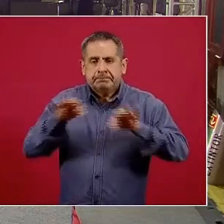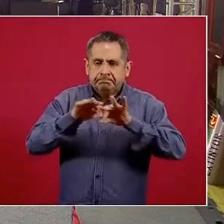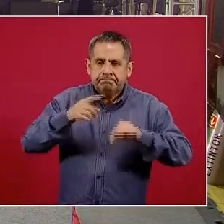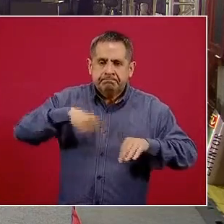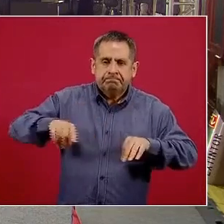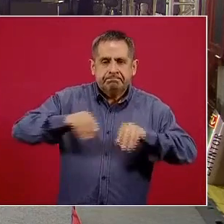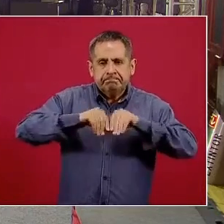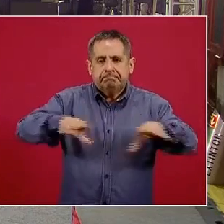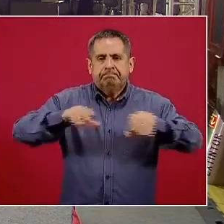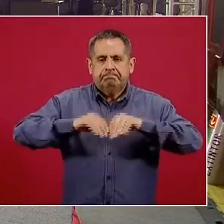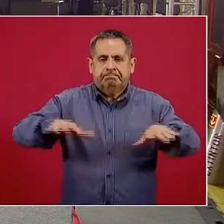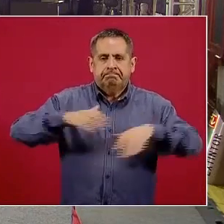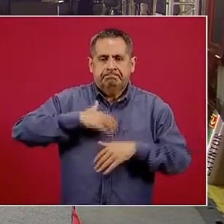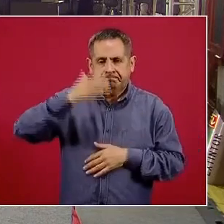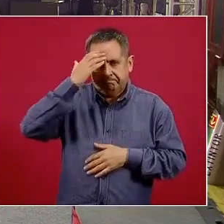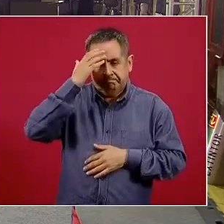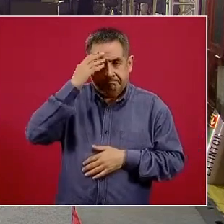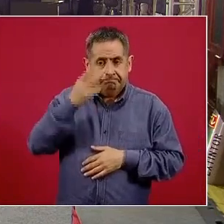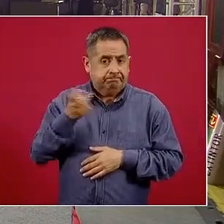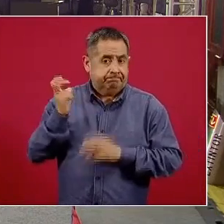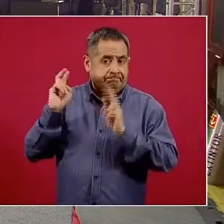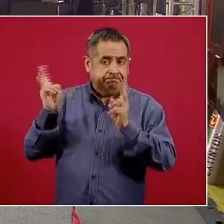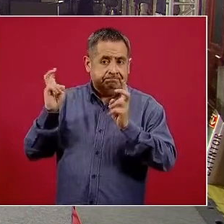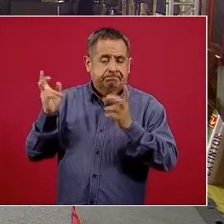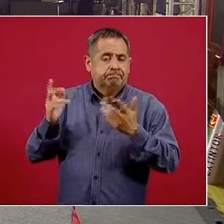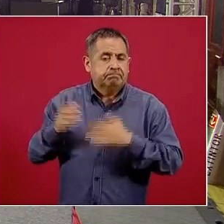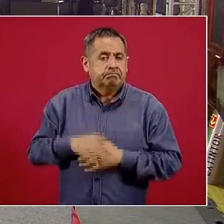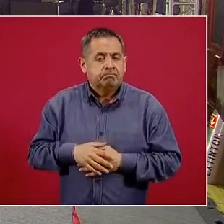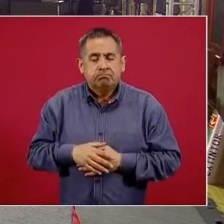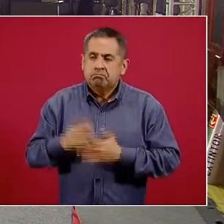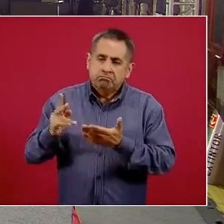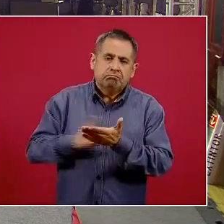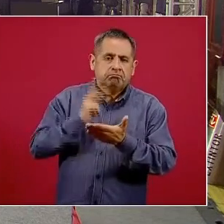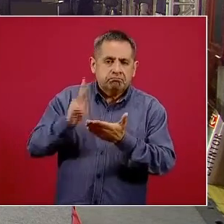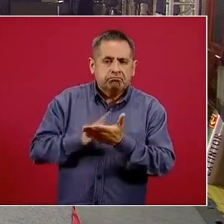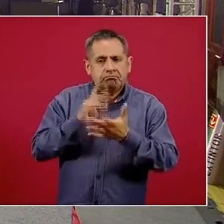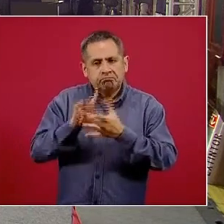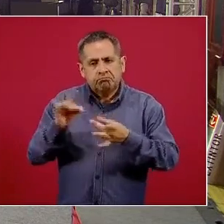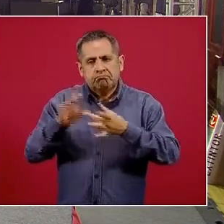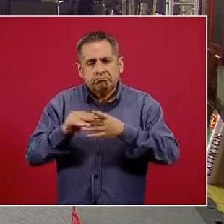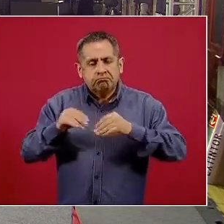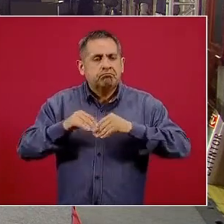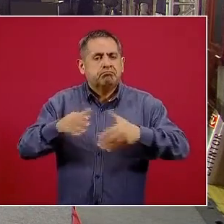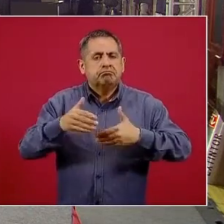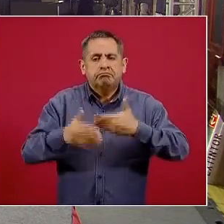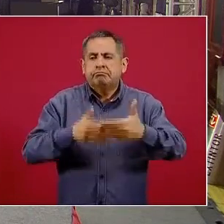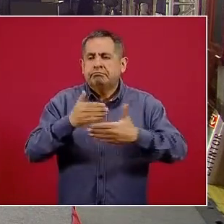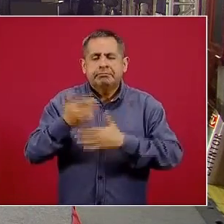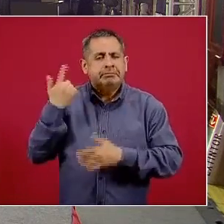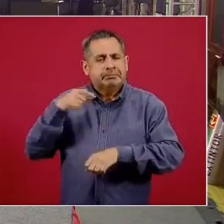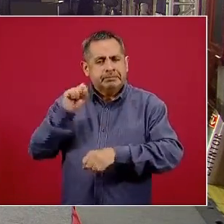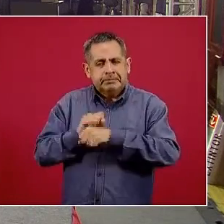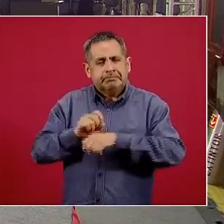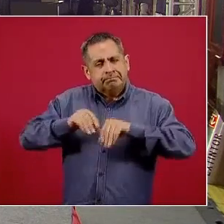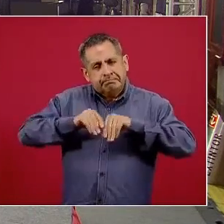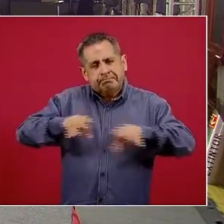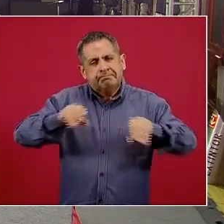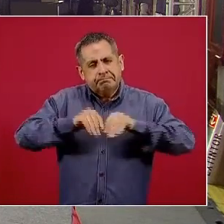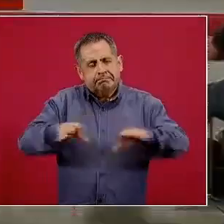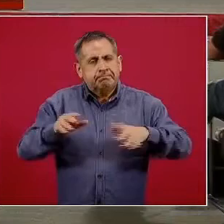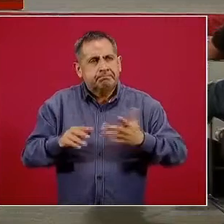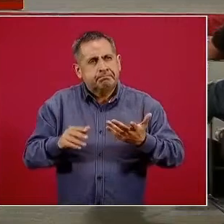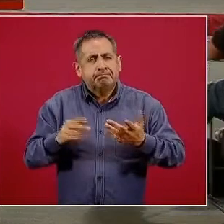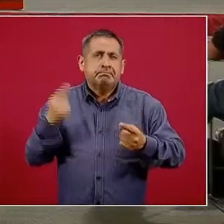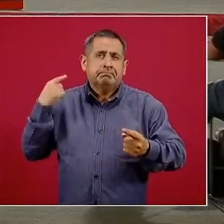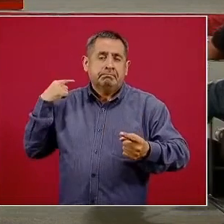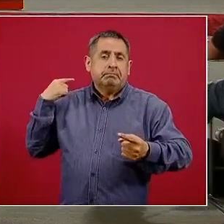conocer. Este es un tema que en varias ocasiones a lo largo de las últimas semanas, o no tan últimas,